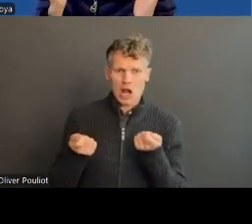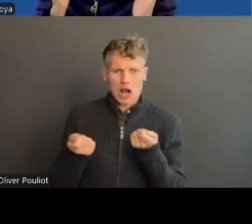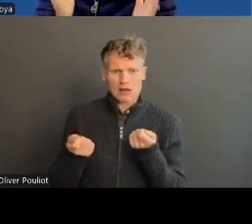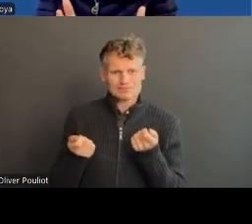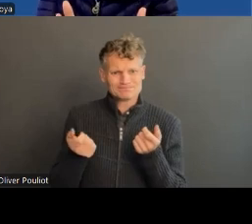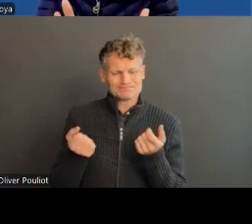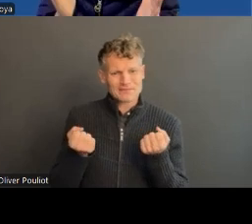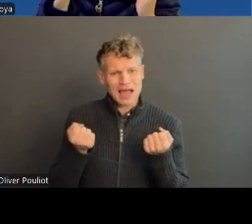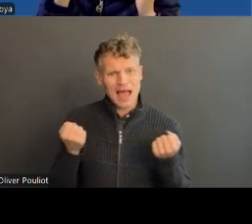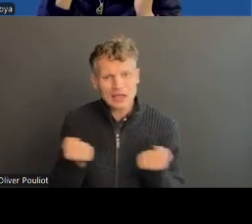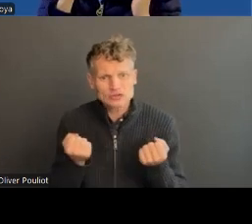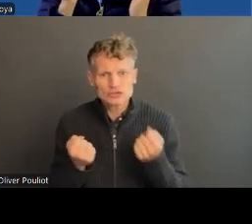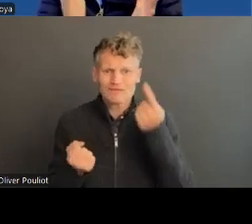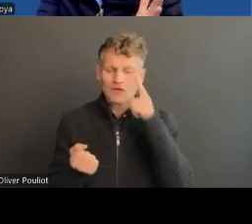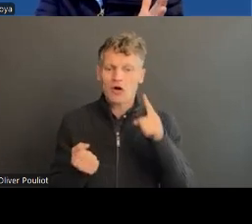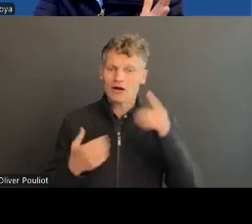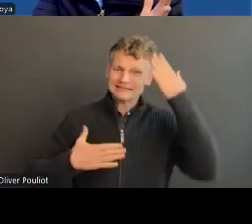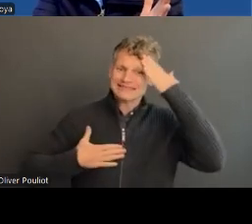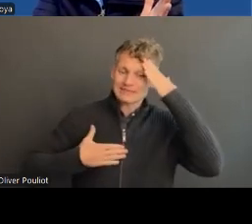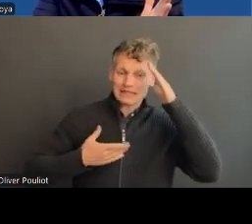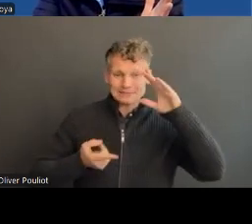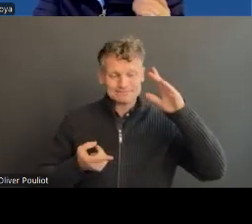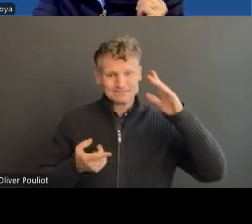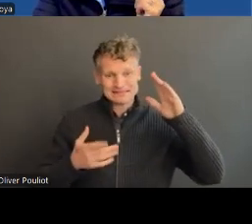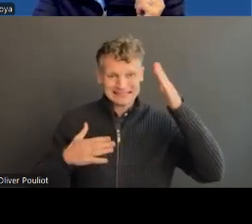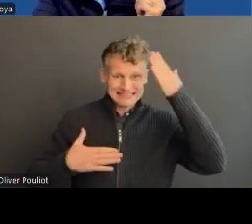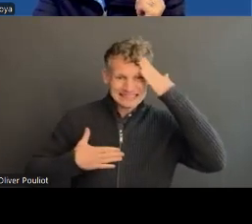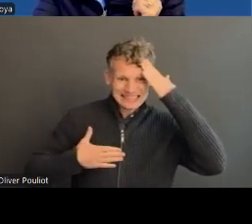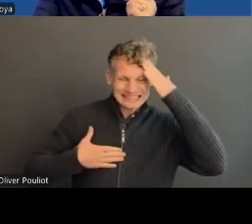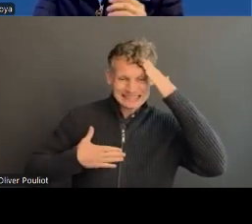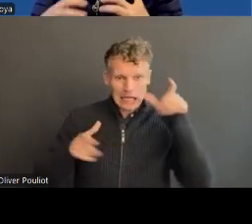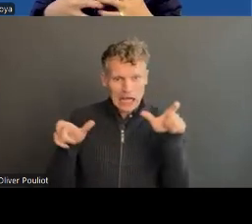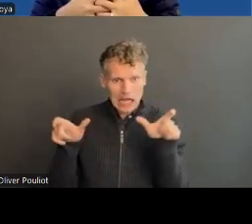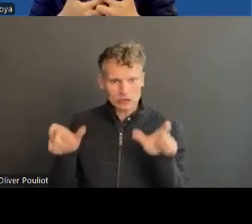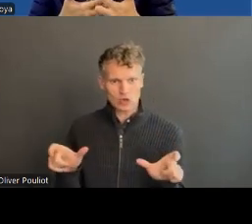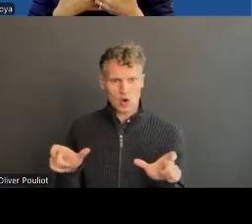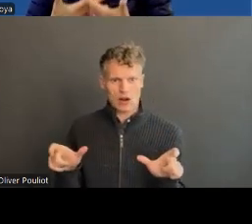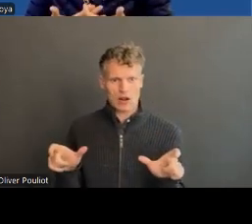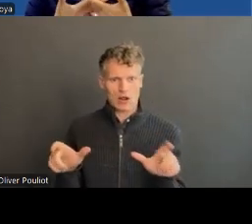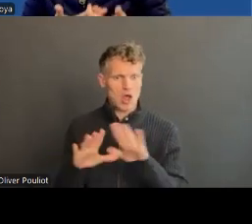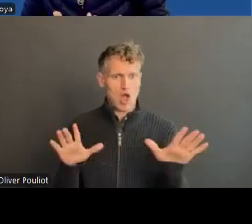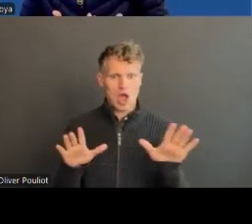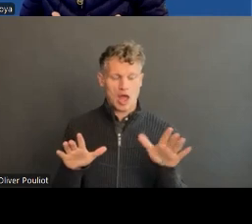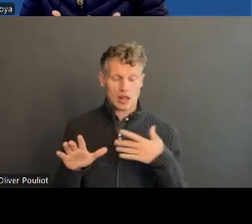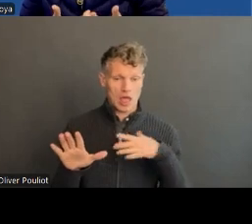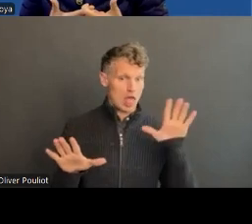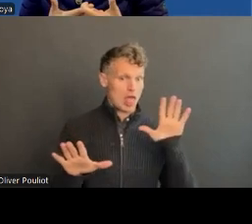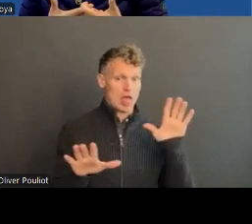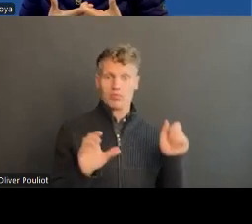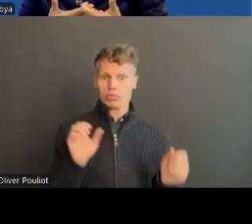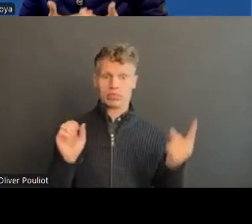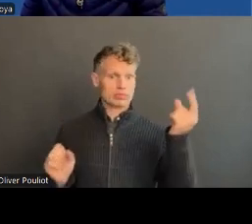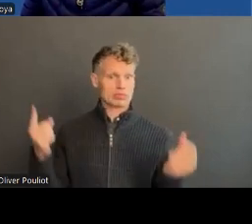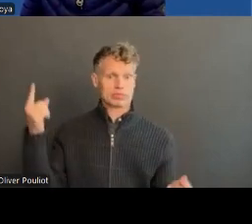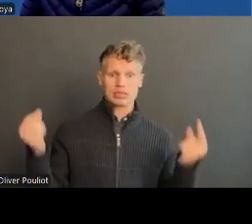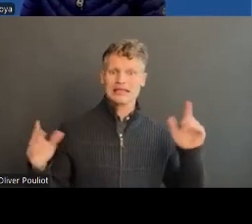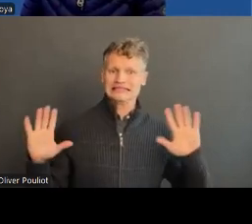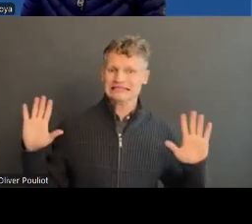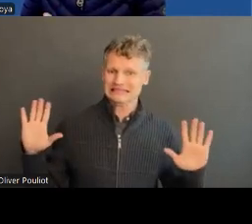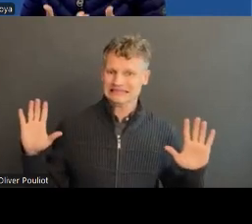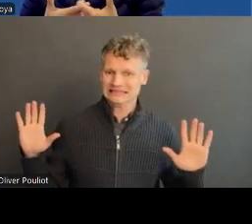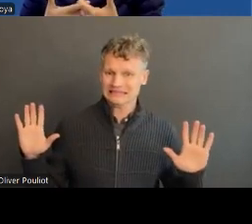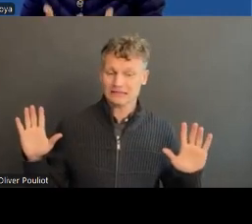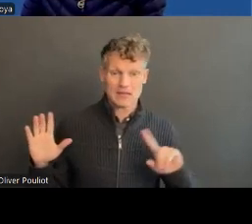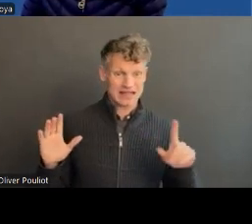los padecimientos de eliminación y control. Necesitamos la intervención muy particular, necesitamos